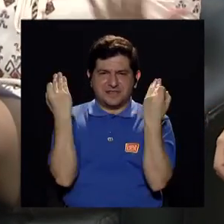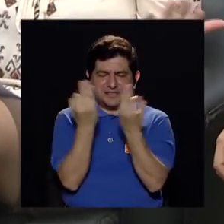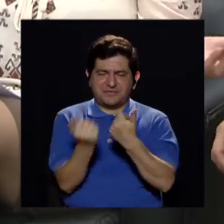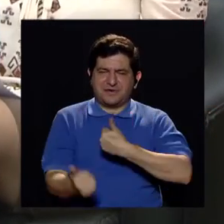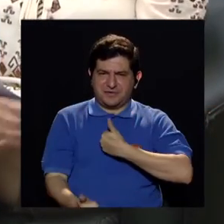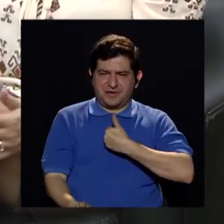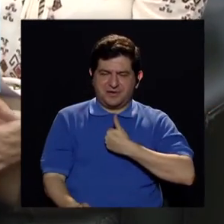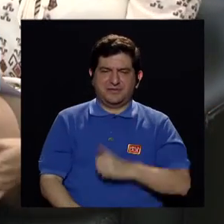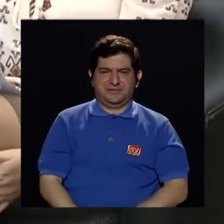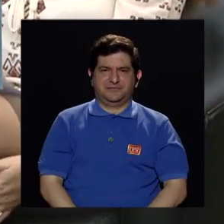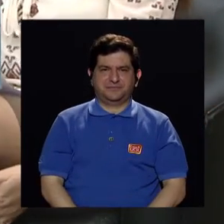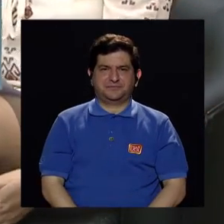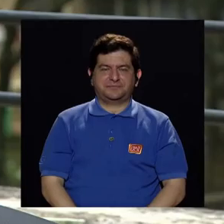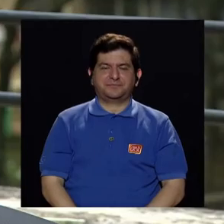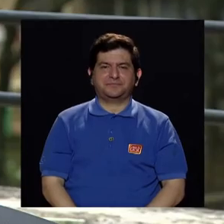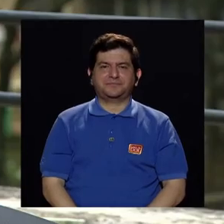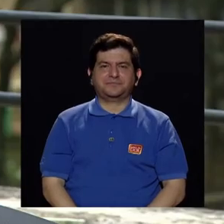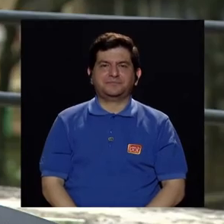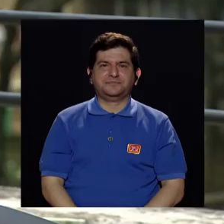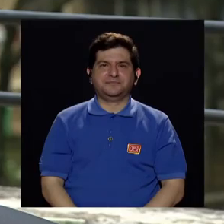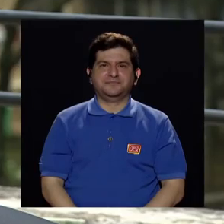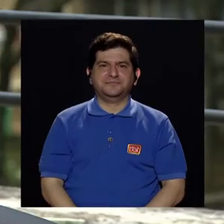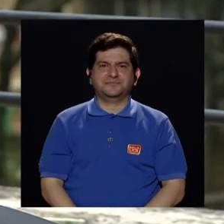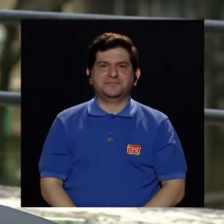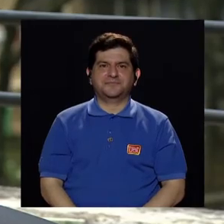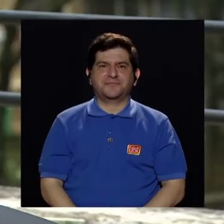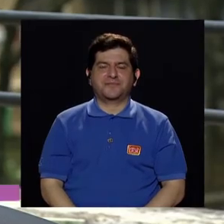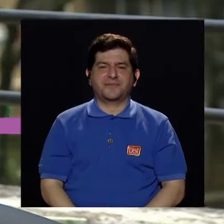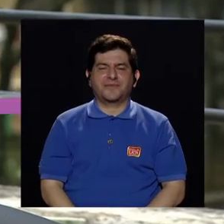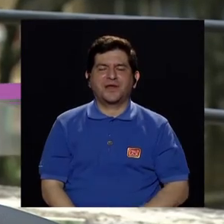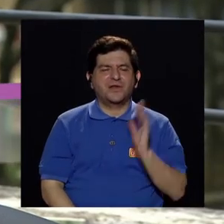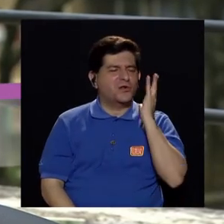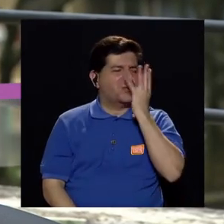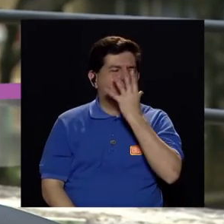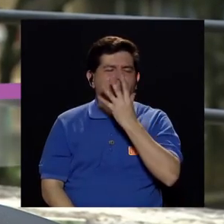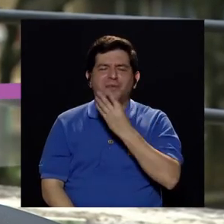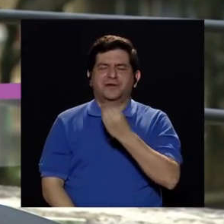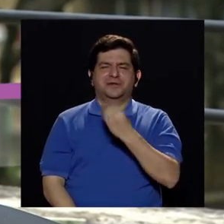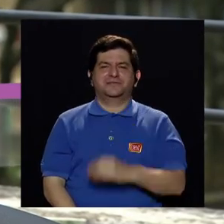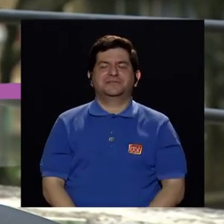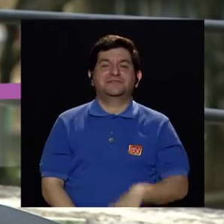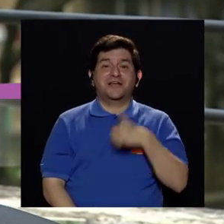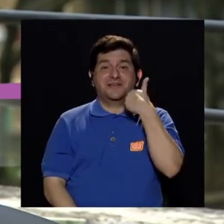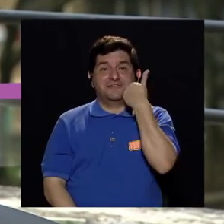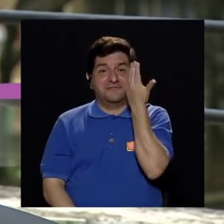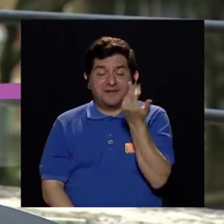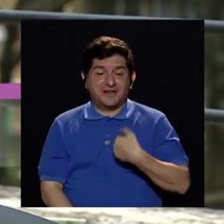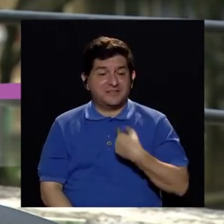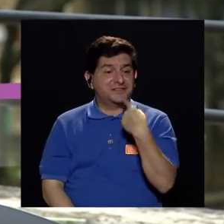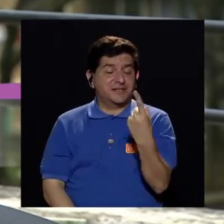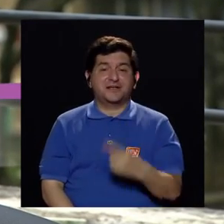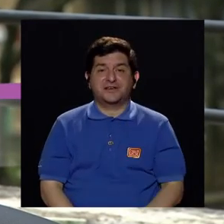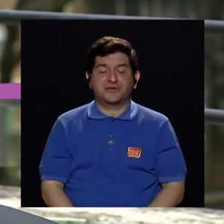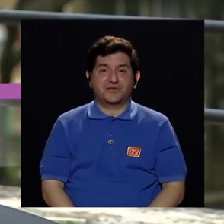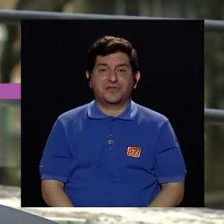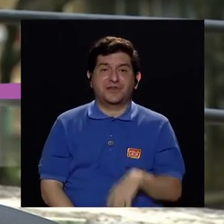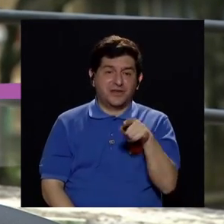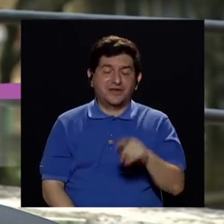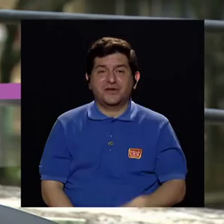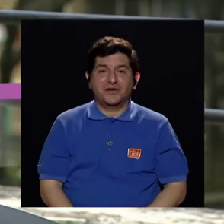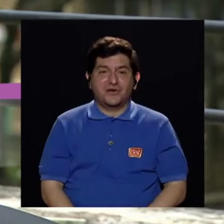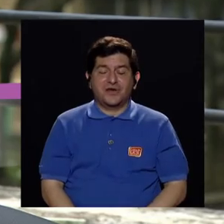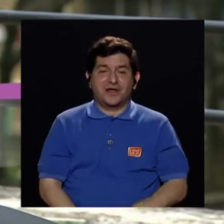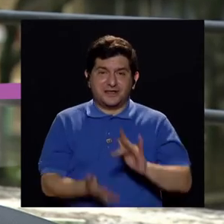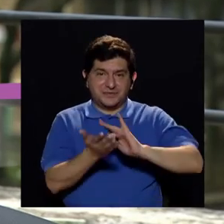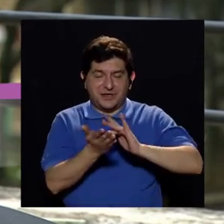Nosotros mismos y en plenitud. Claro, bueno, lo más lindo que hay, lo más fácil que hay, que yo digo que es el antídoto